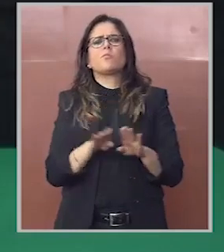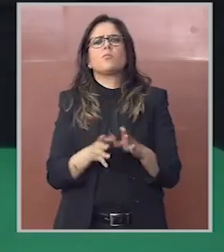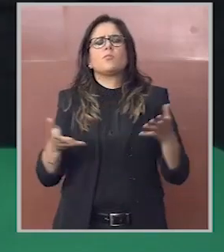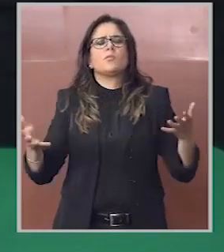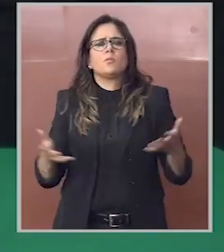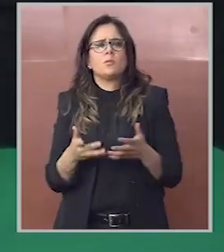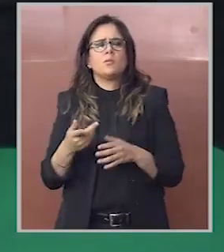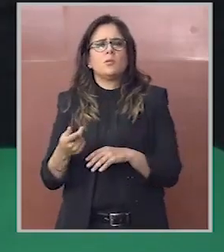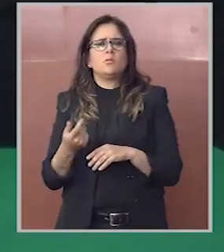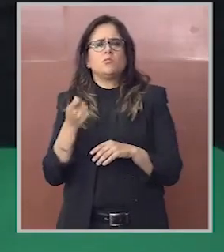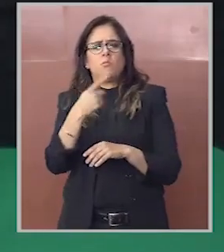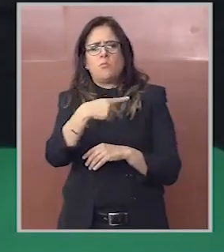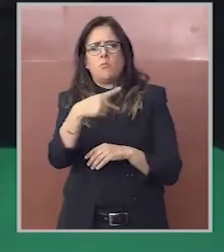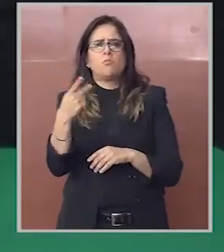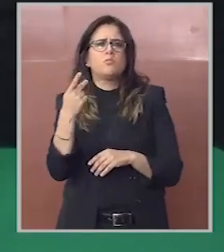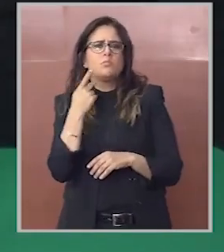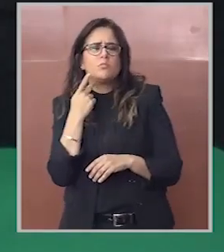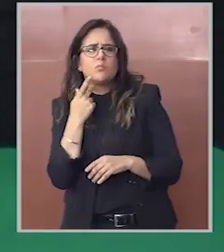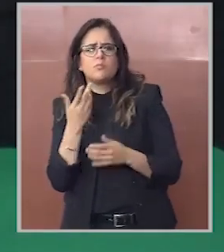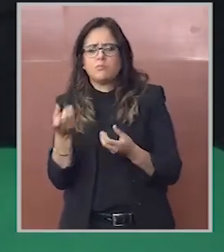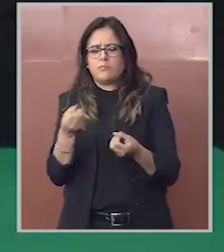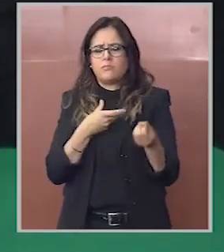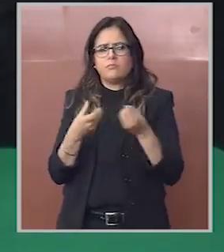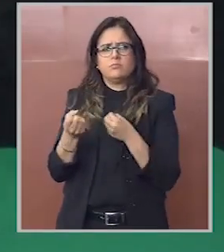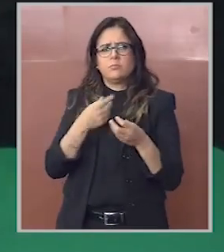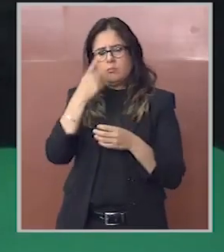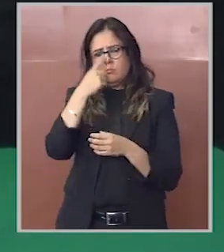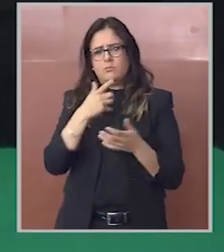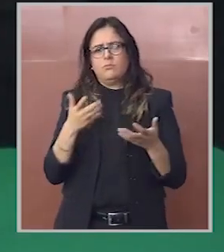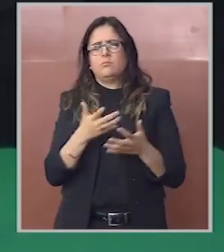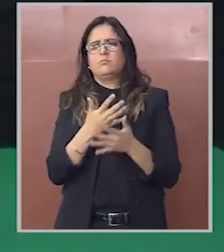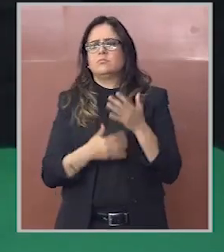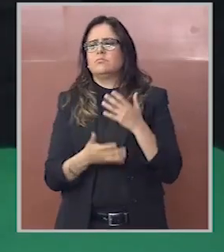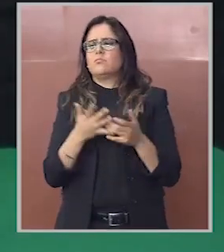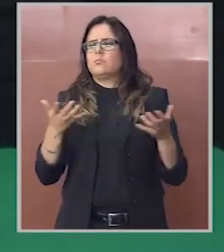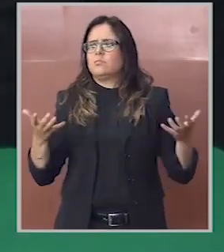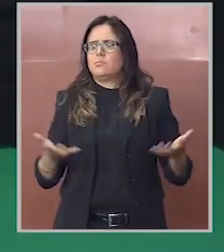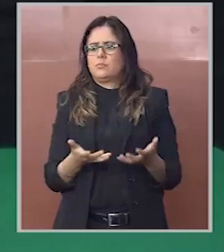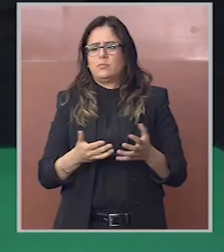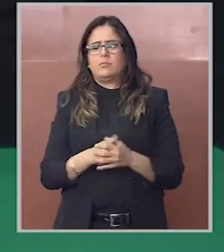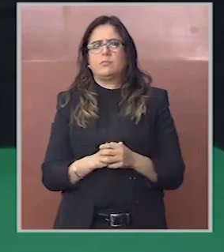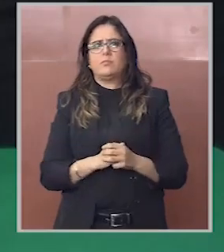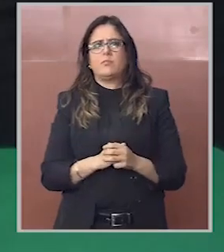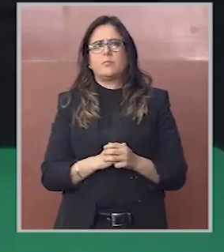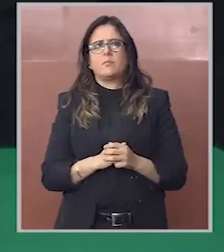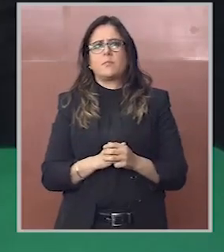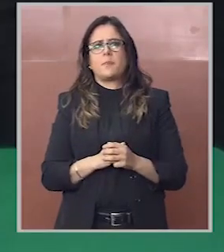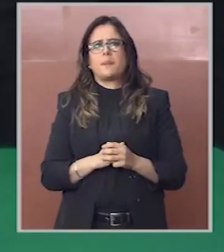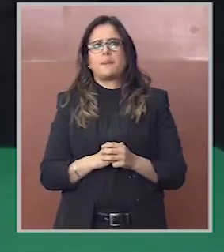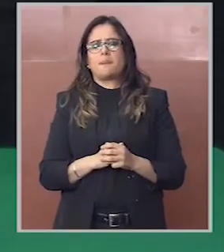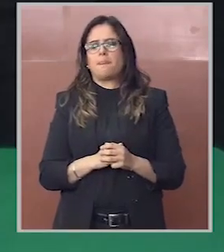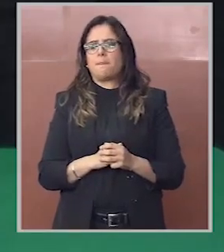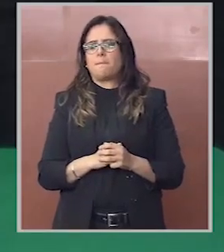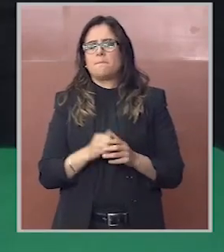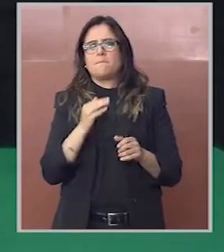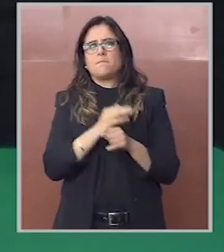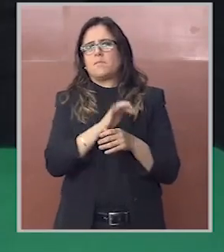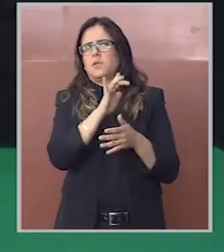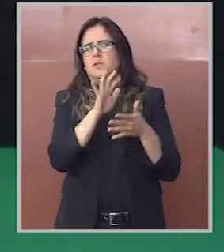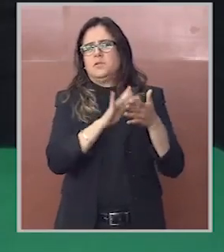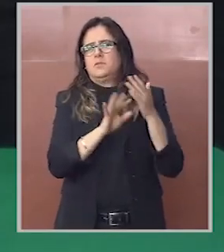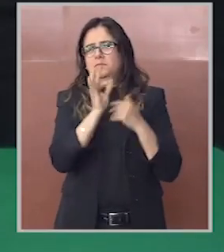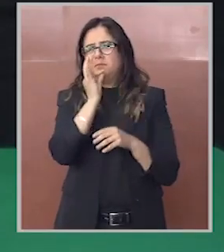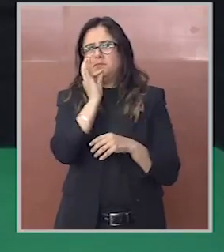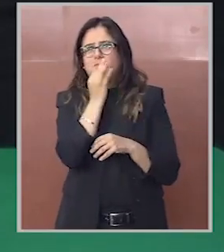haciendo los efectivos no e Bueno podemos dar una lectura muy rápida el principal yo creo siempre cuando uno